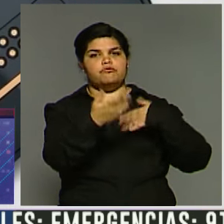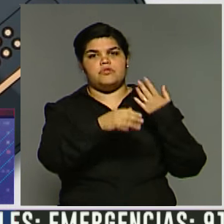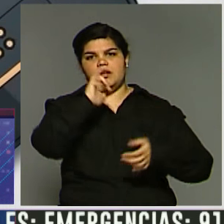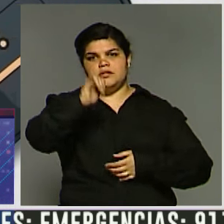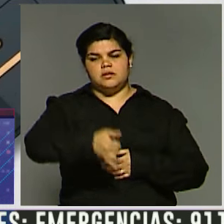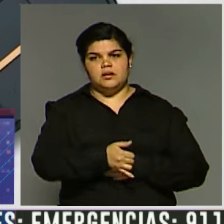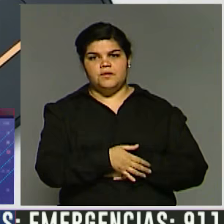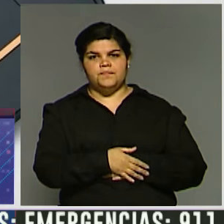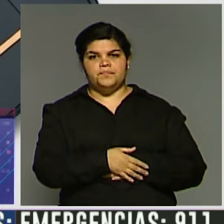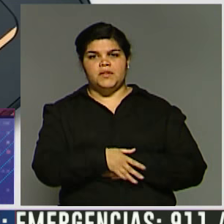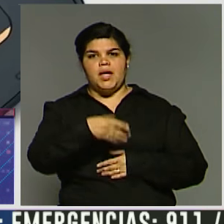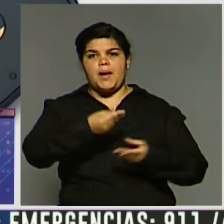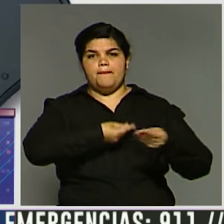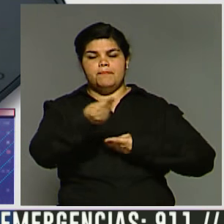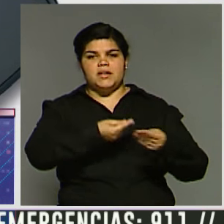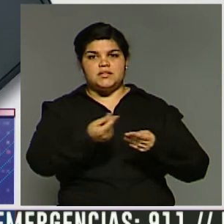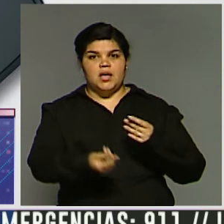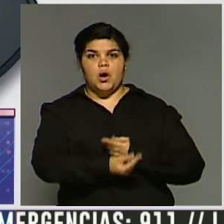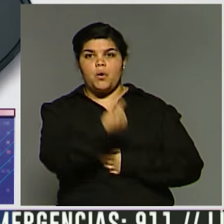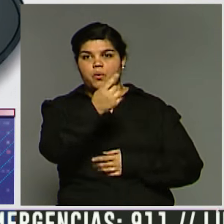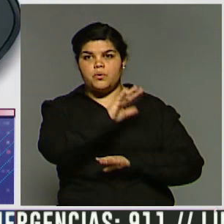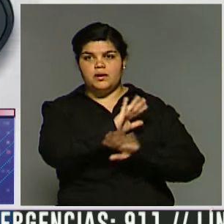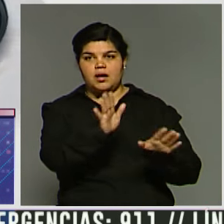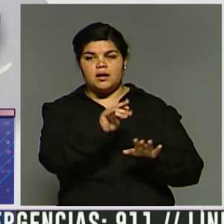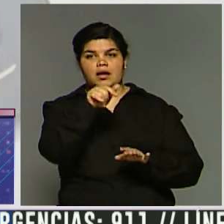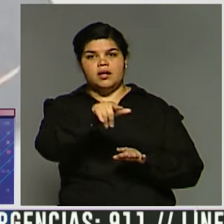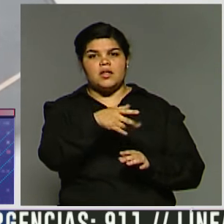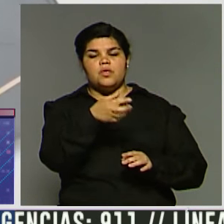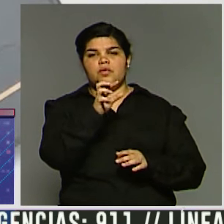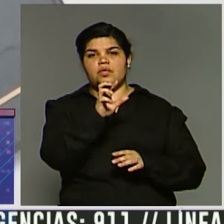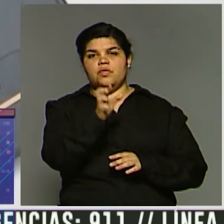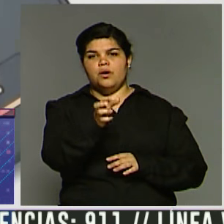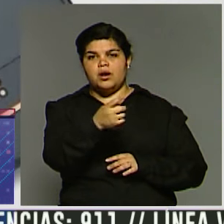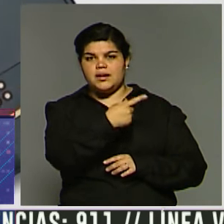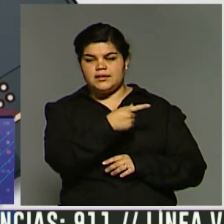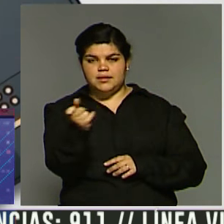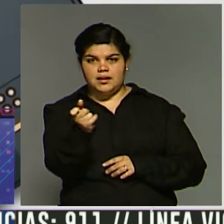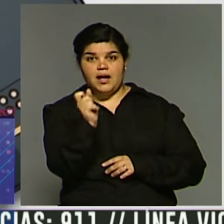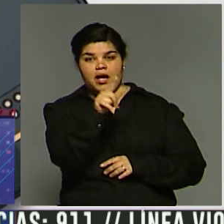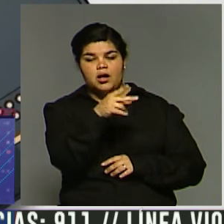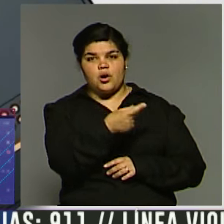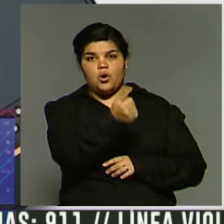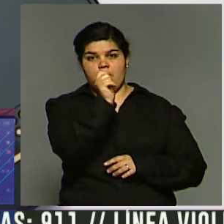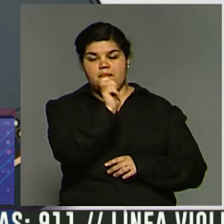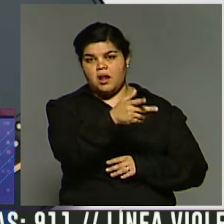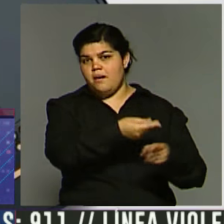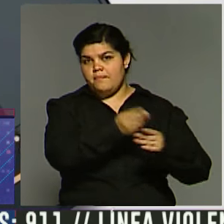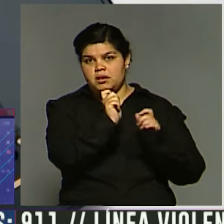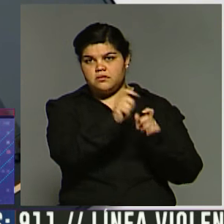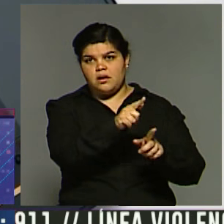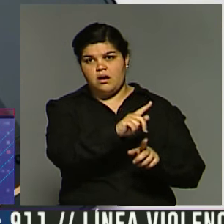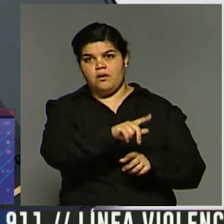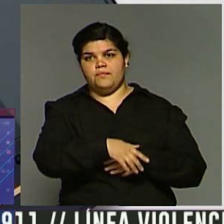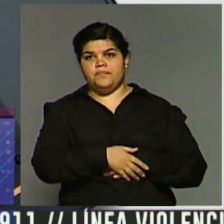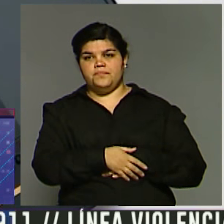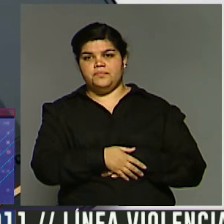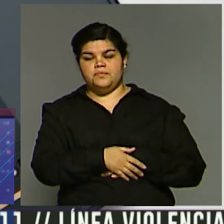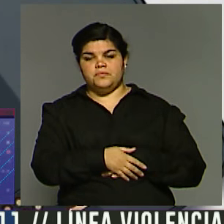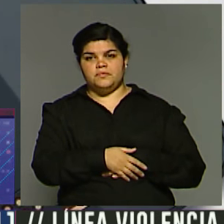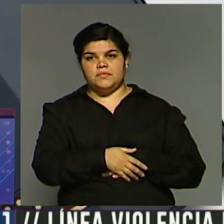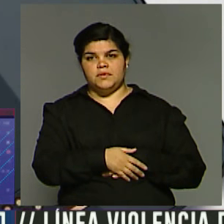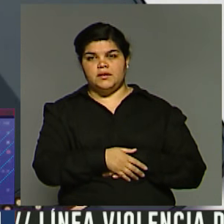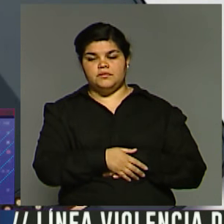puedes comprar, bueno, los carriers te lo venden más barato, de $100. $100 vale si lo compras en retail. Pero, en definitiva, va solamente a un carrier así.